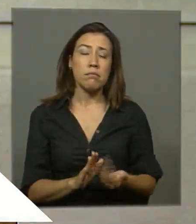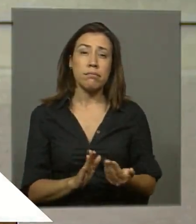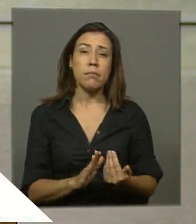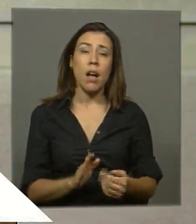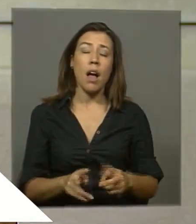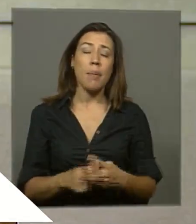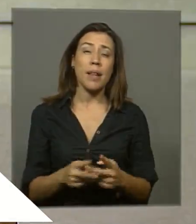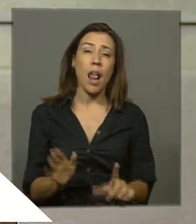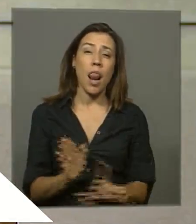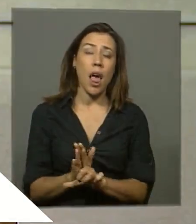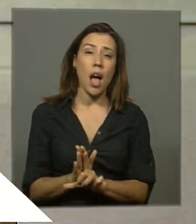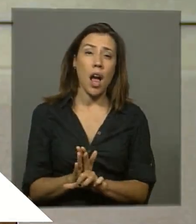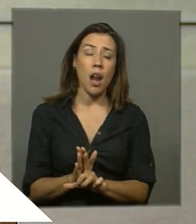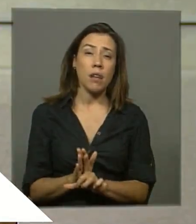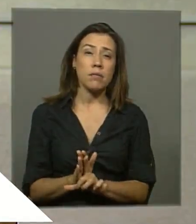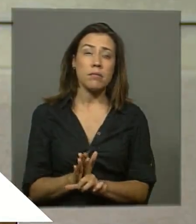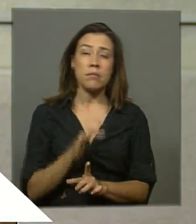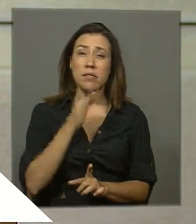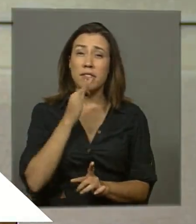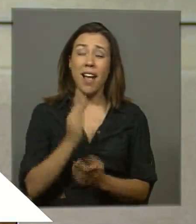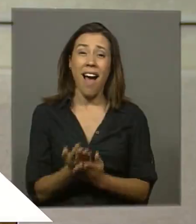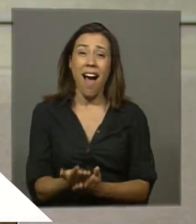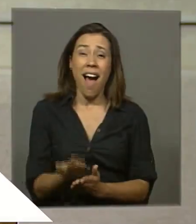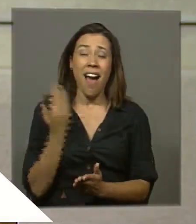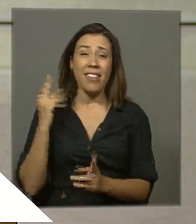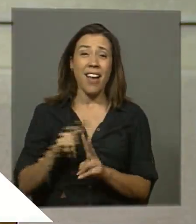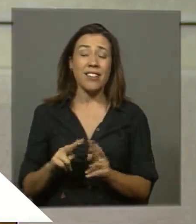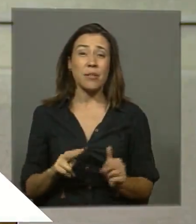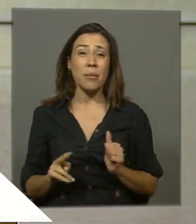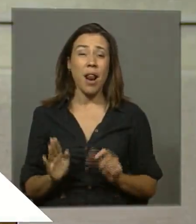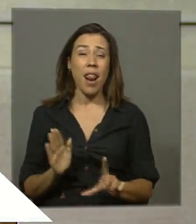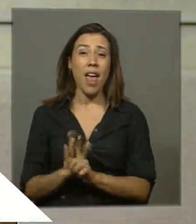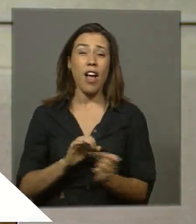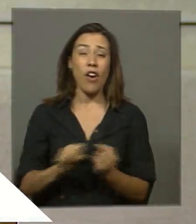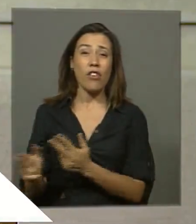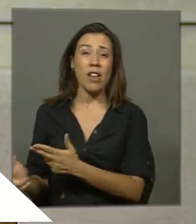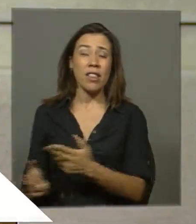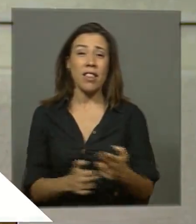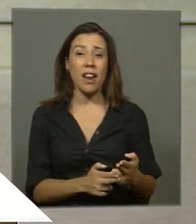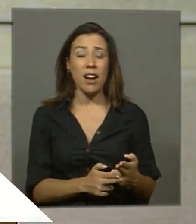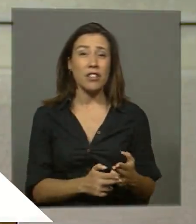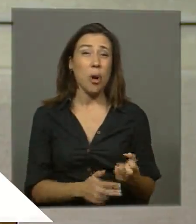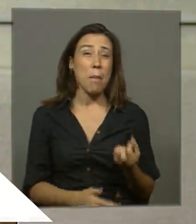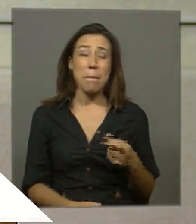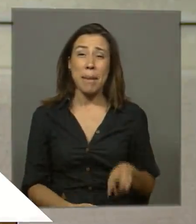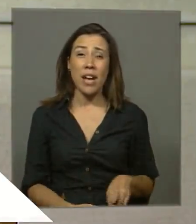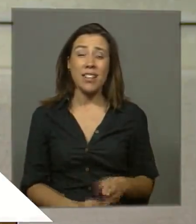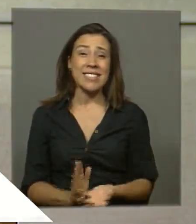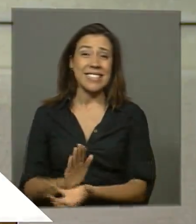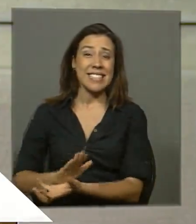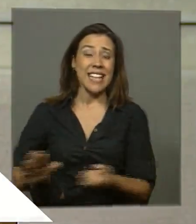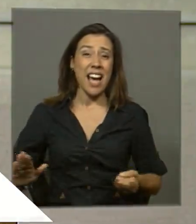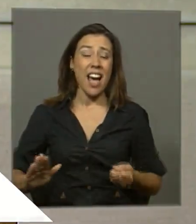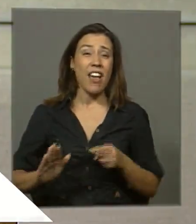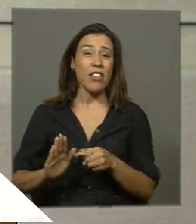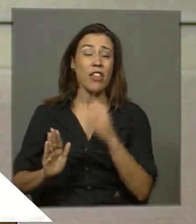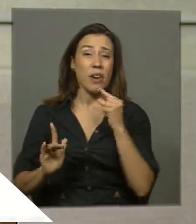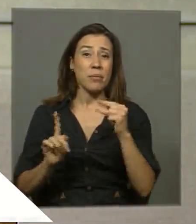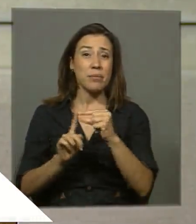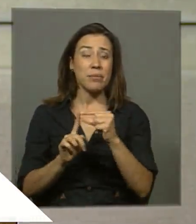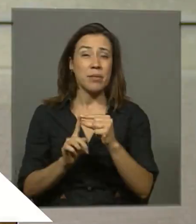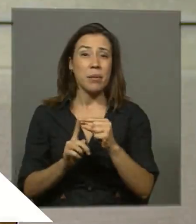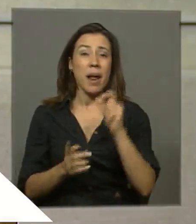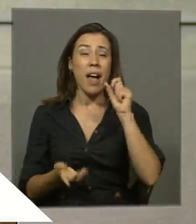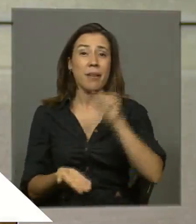legales desestimando a priori la aplicación de la ley antiterrorista o lo que es peor retirando esa calificación a